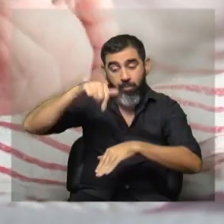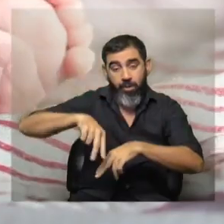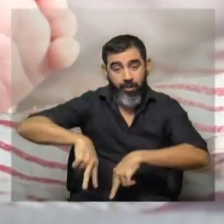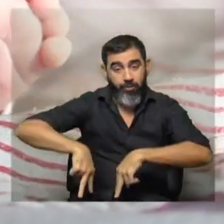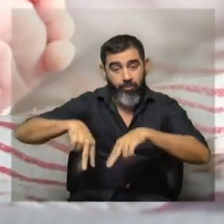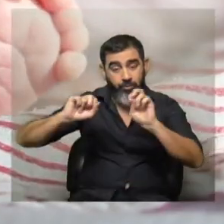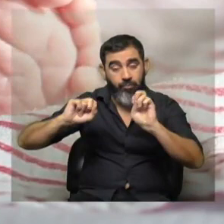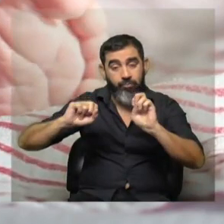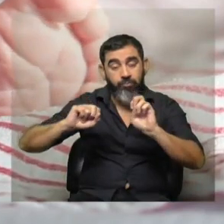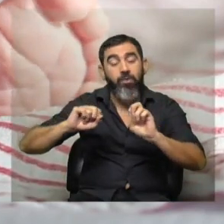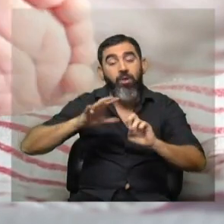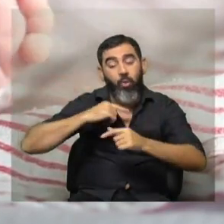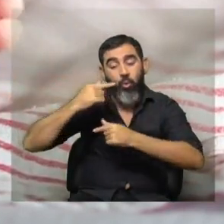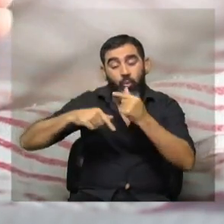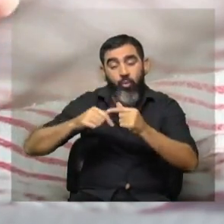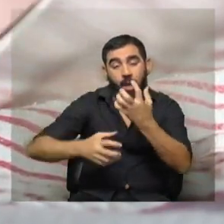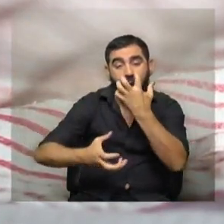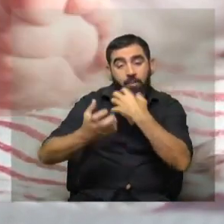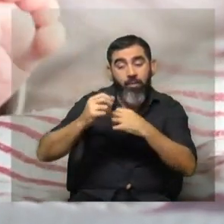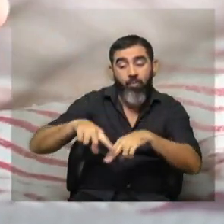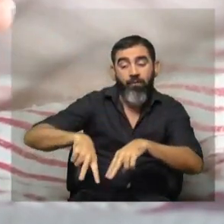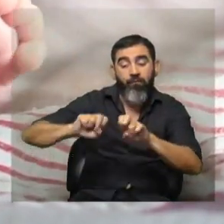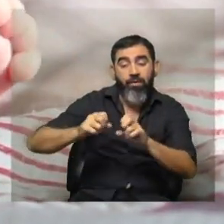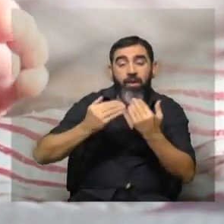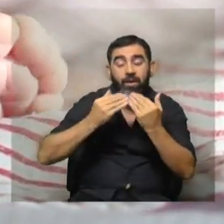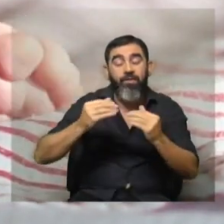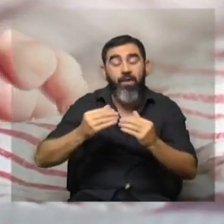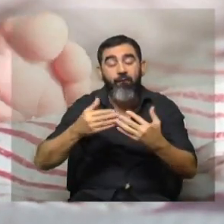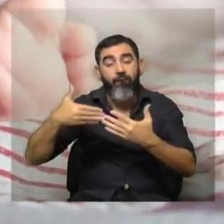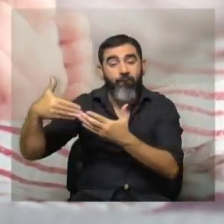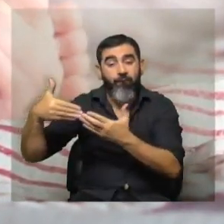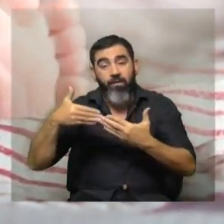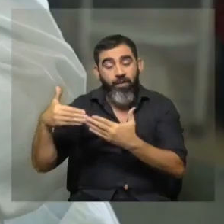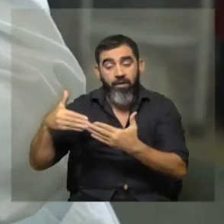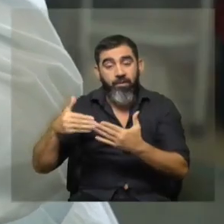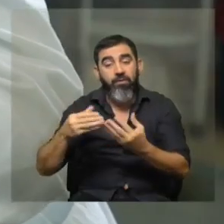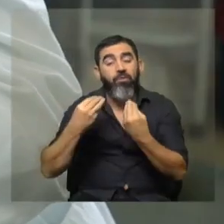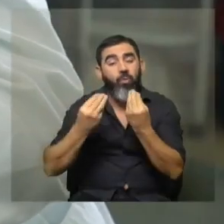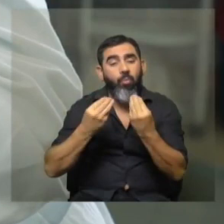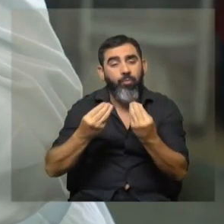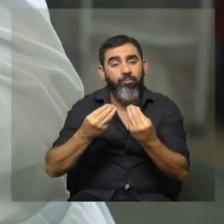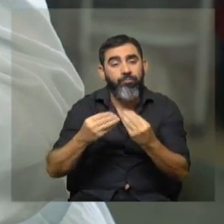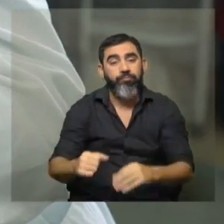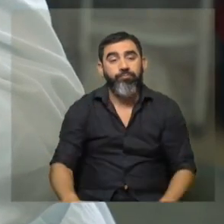y mantenemos el criadero porque hacemos un estudio con los bebés. Se llama senodiagnóstico, consiste en poner,